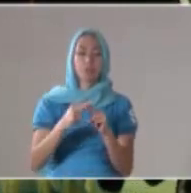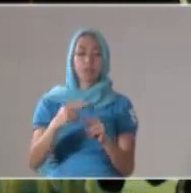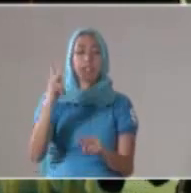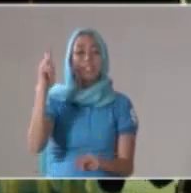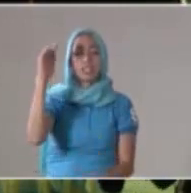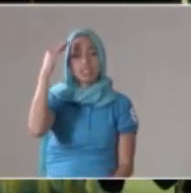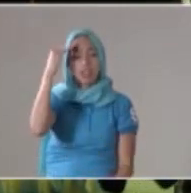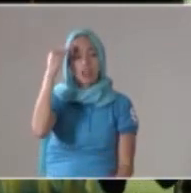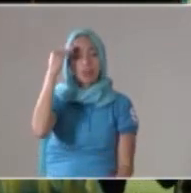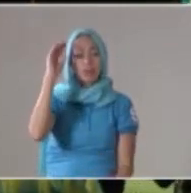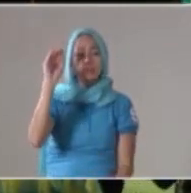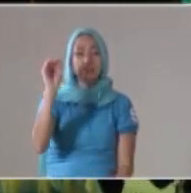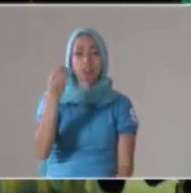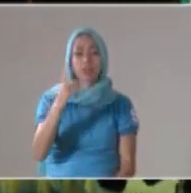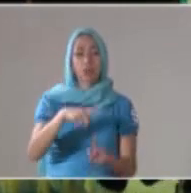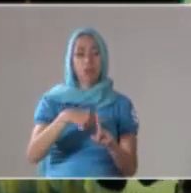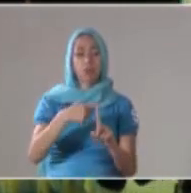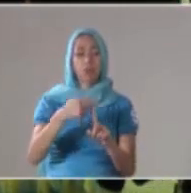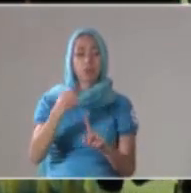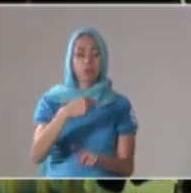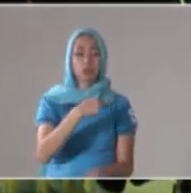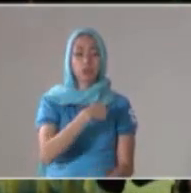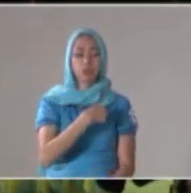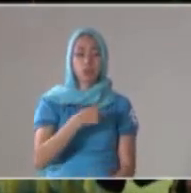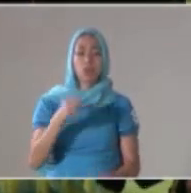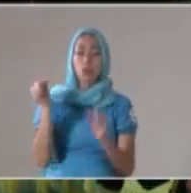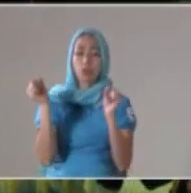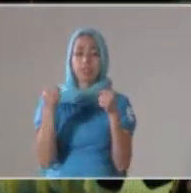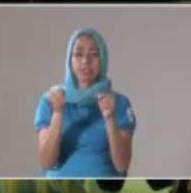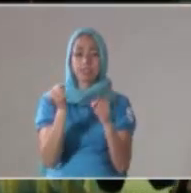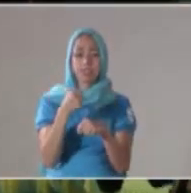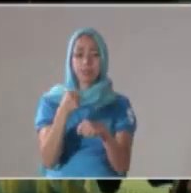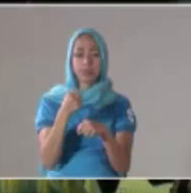que al hacerlo,